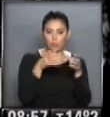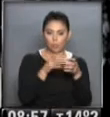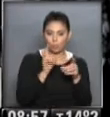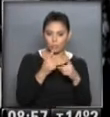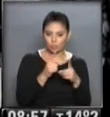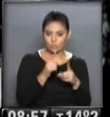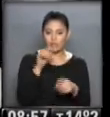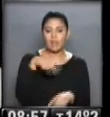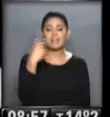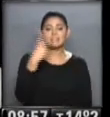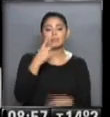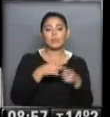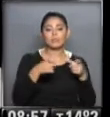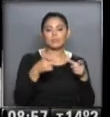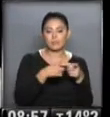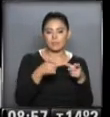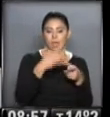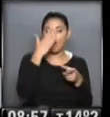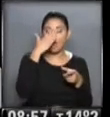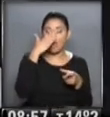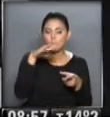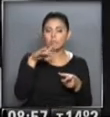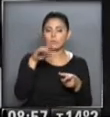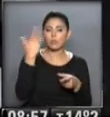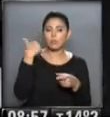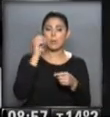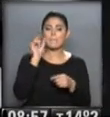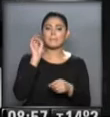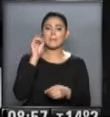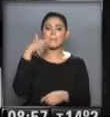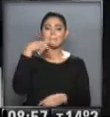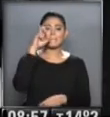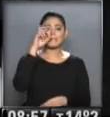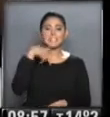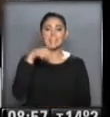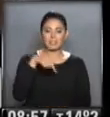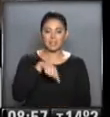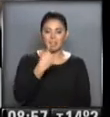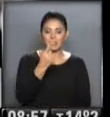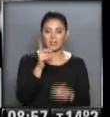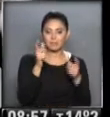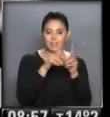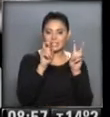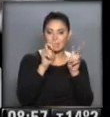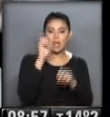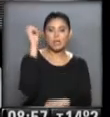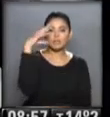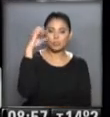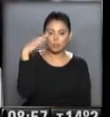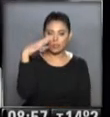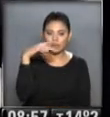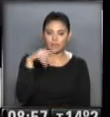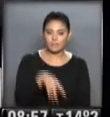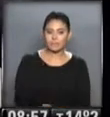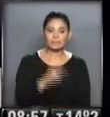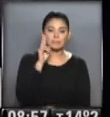Sí, segundo corte de su último disco. El último disco se llamó Presente, este corte se llama Lluvia, grabado íntegramente en Montevideo, y no me refiero